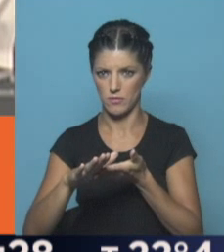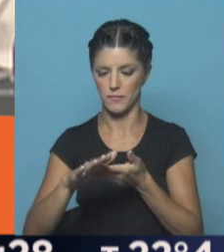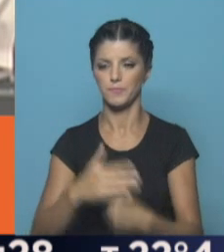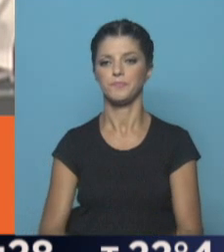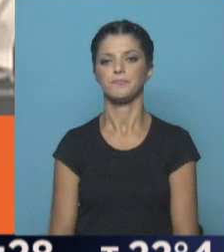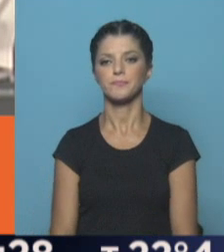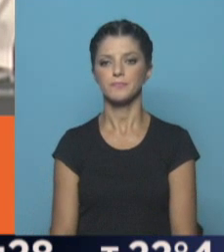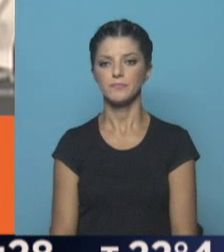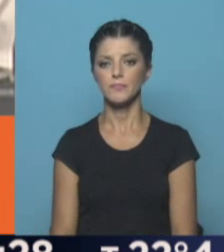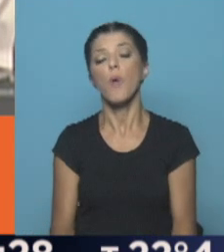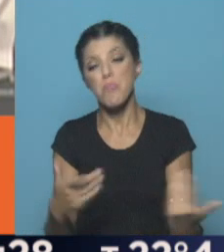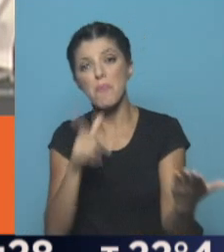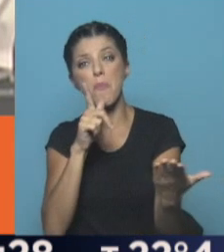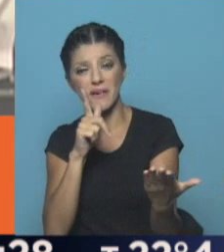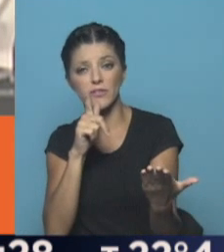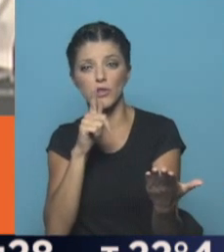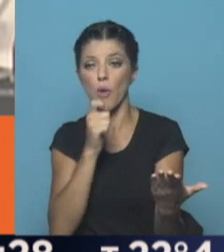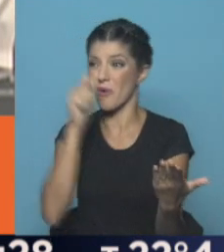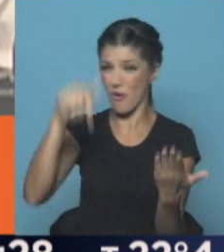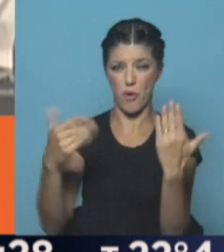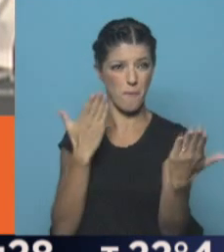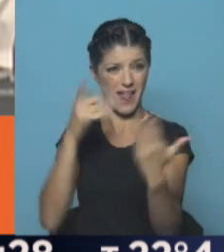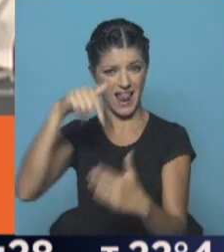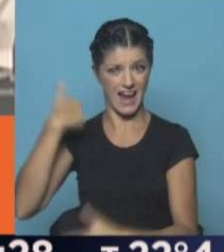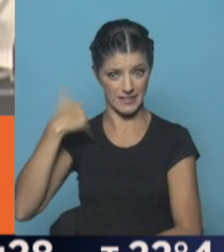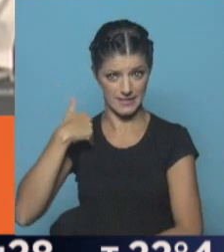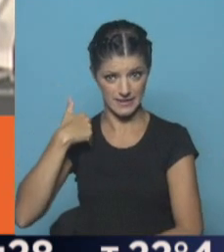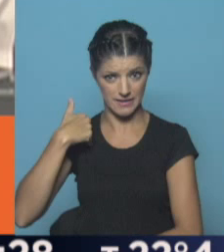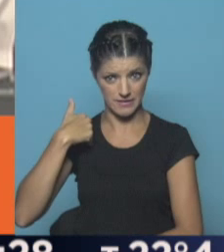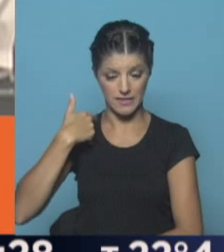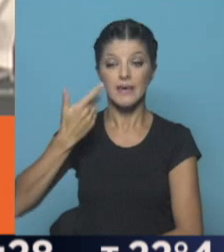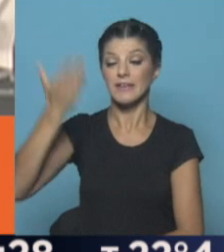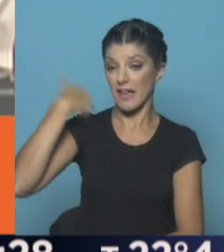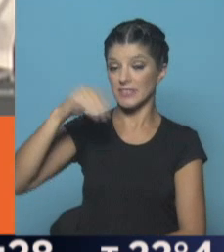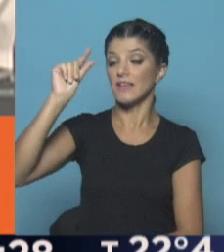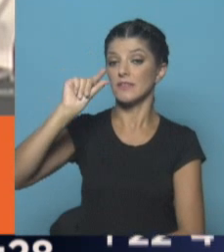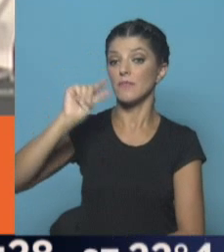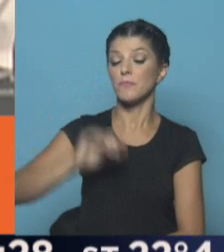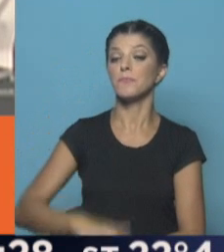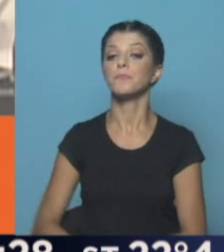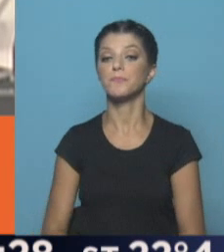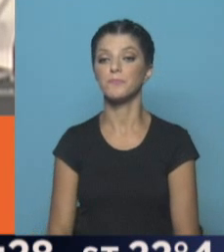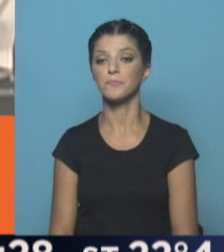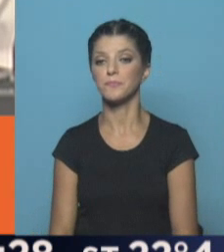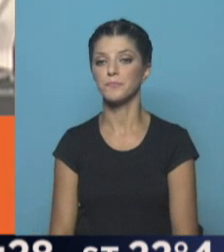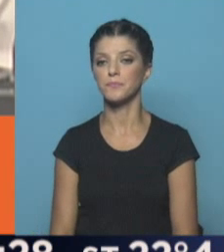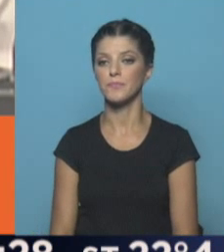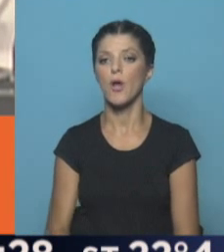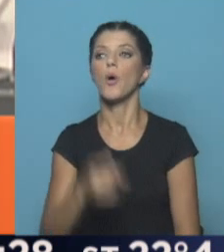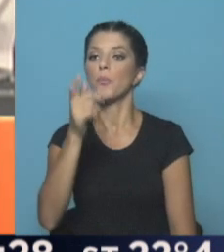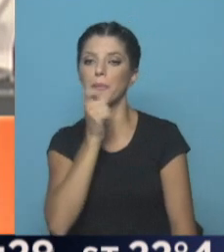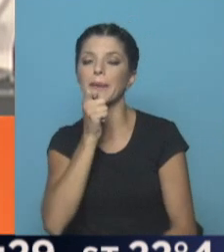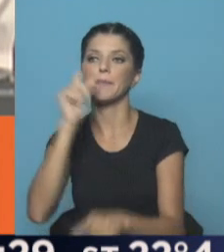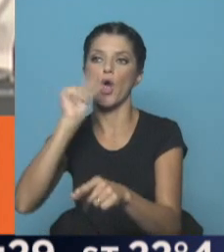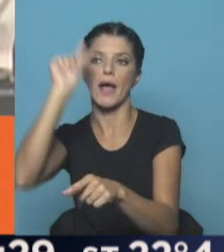de un tamaño similar al que hoy tenemos aquí en la Argentina, que estaba generando crédito en Uruguay,